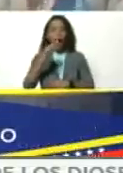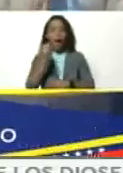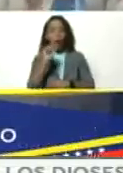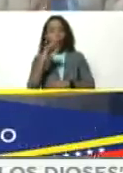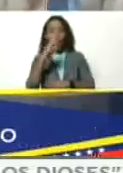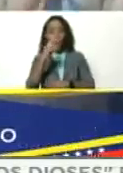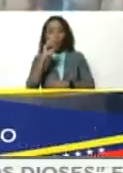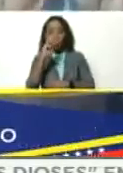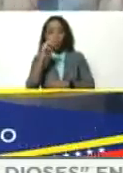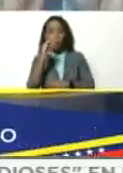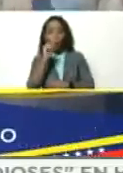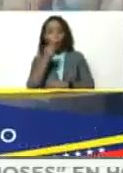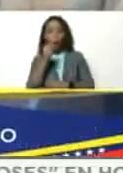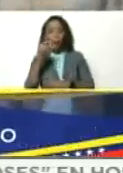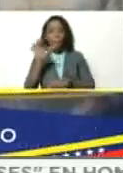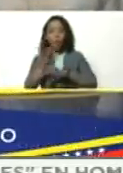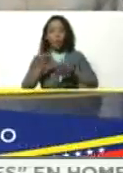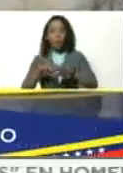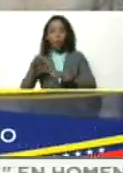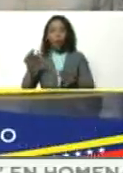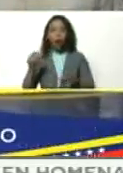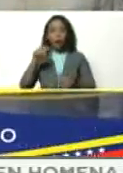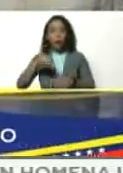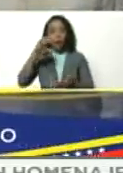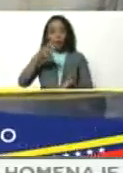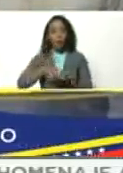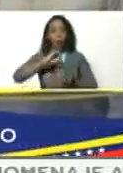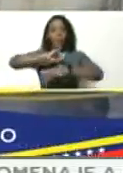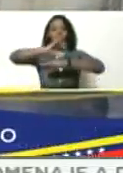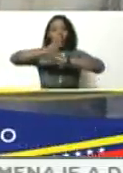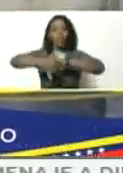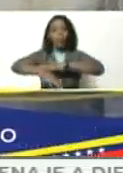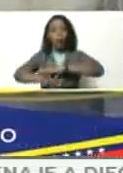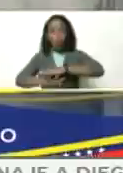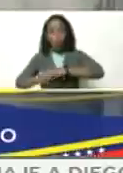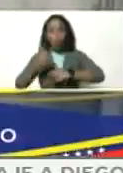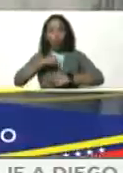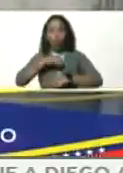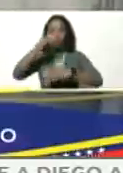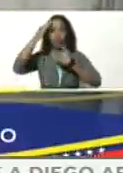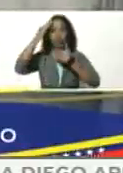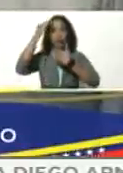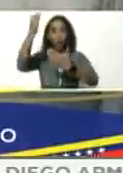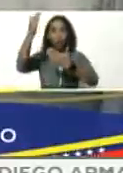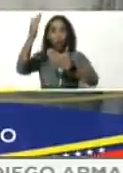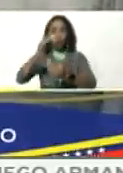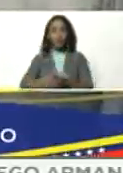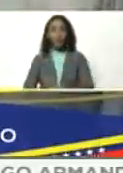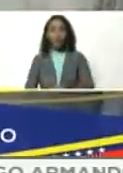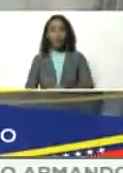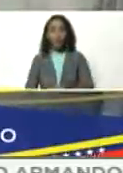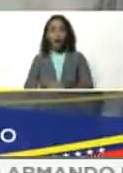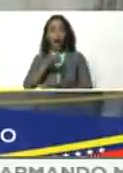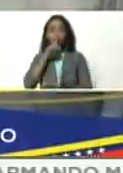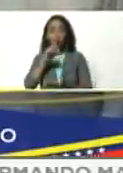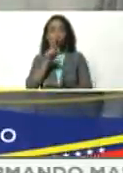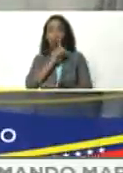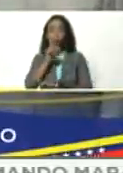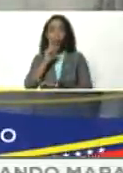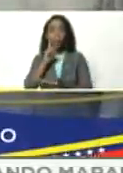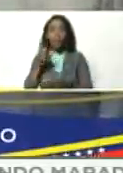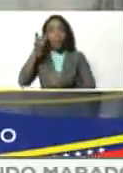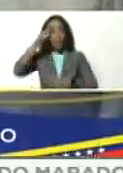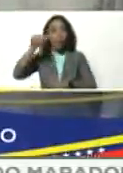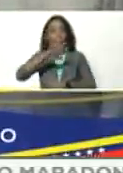el municipio Antonio Díaz del estado de Deltamacuro, le saludamos en nombre de este pueblo